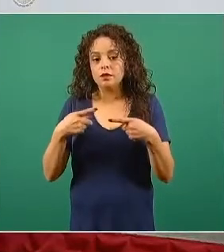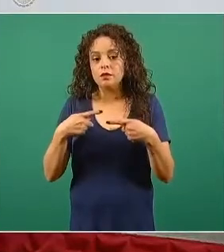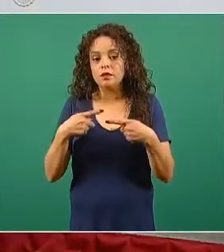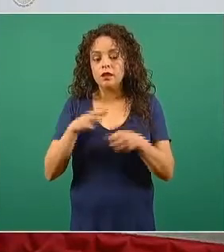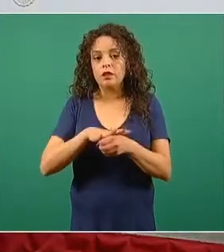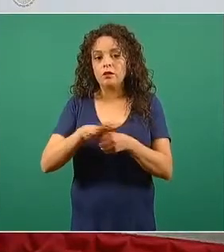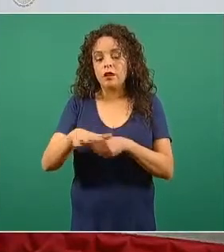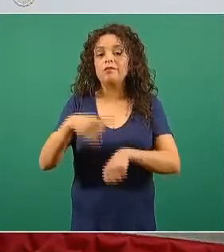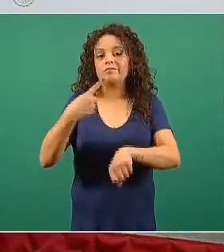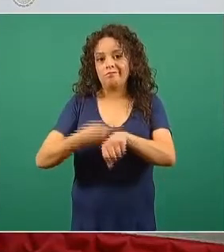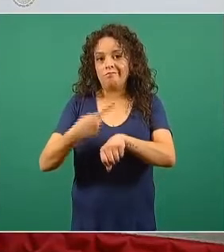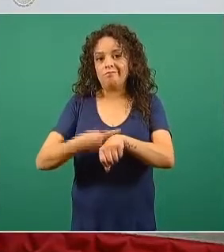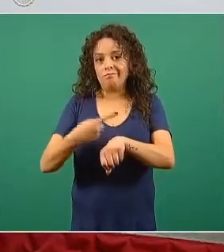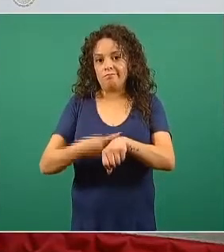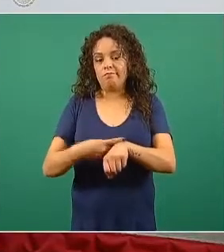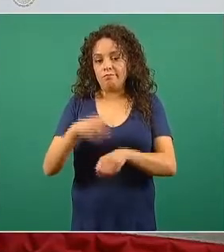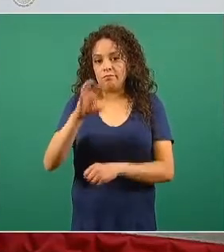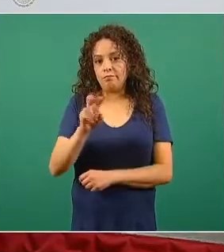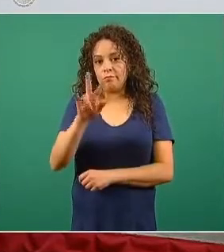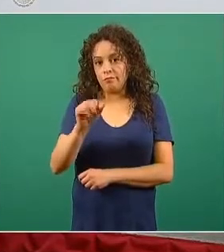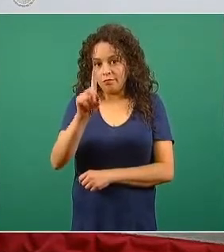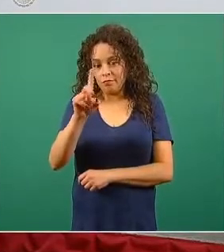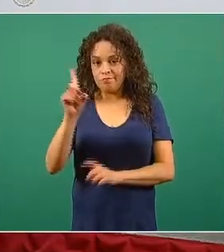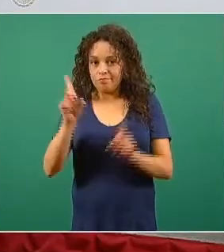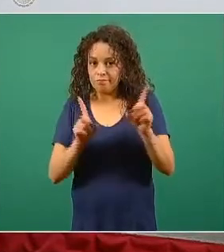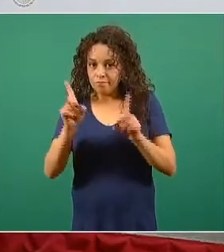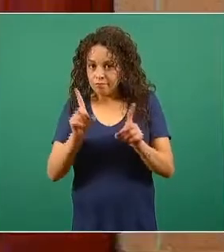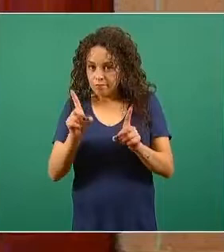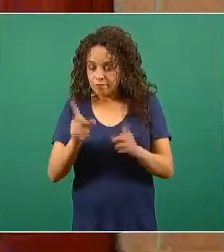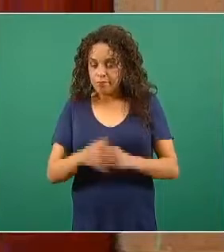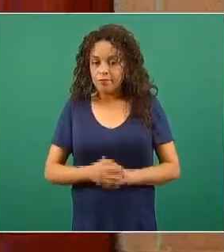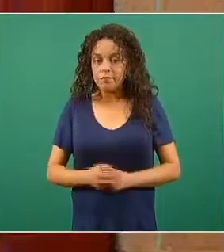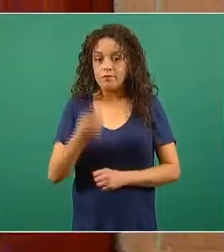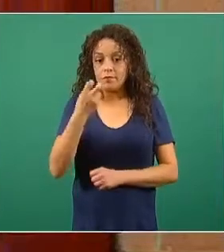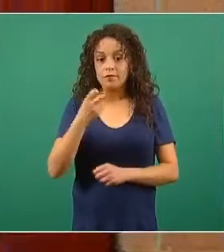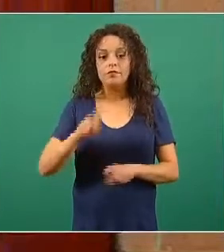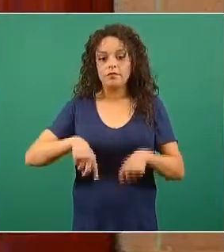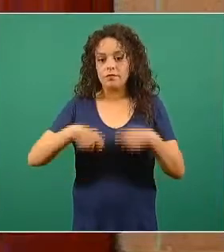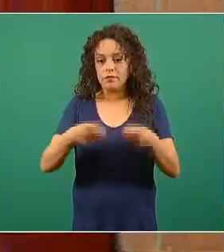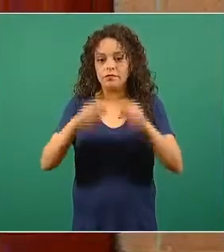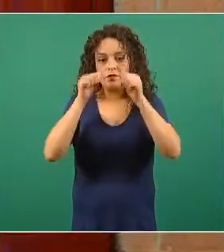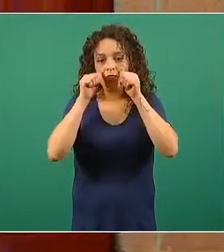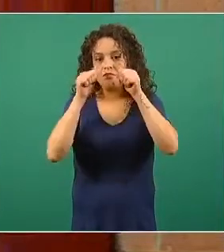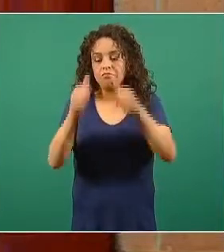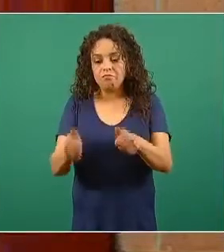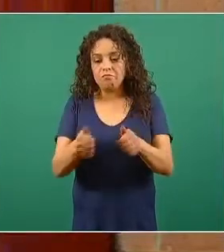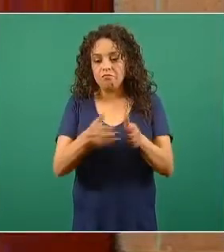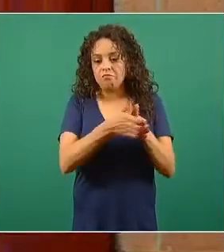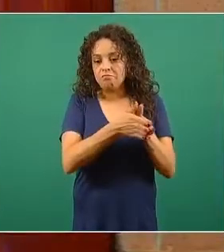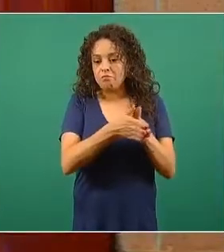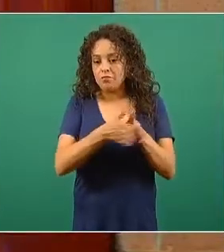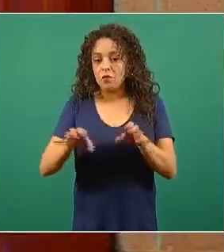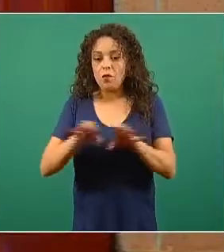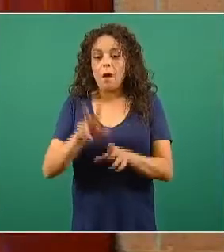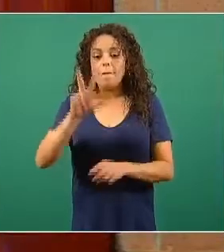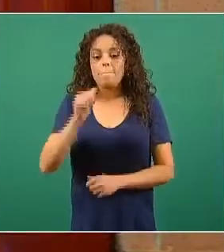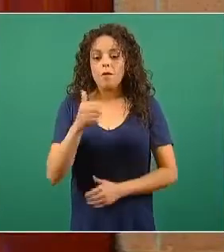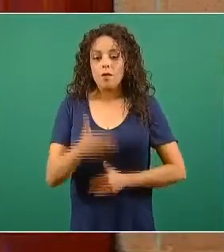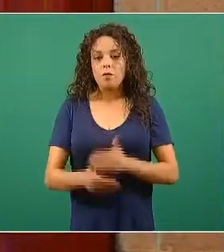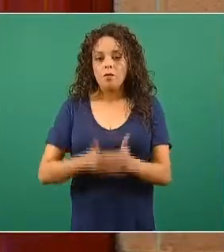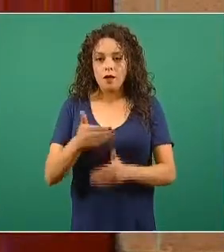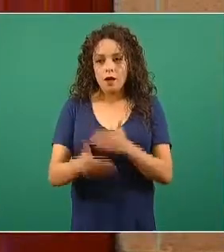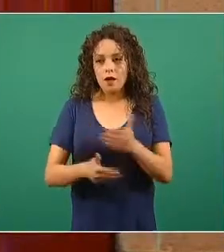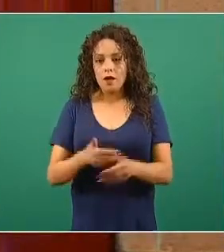a las personas, a los casos sospechosos de COVID-19 y ven por ellos durante toda su evolución, tanto en una